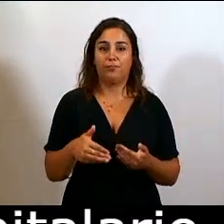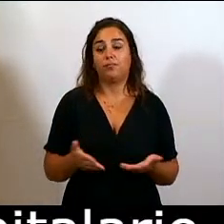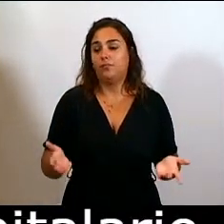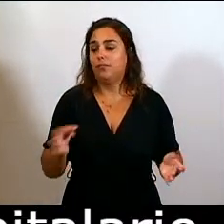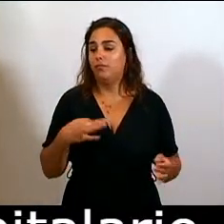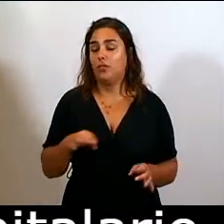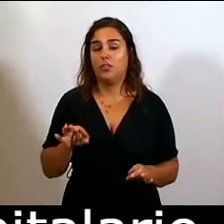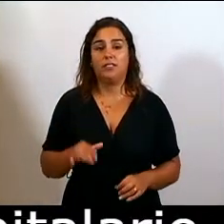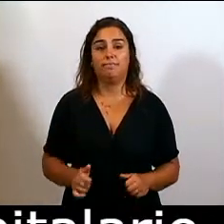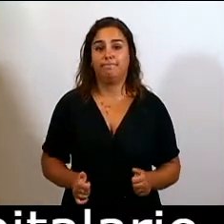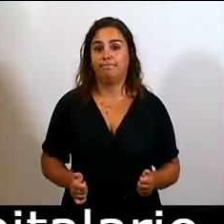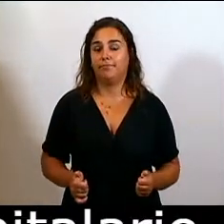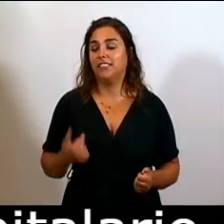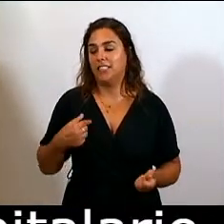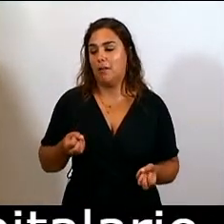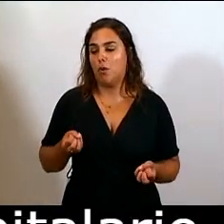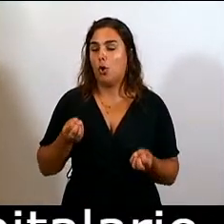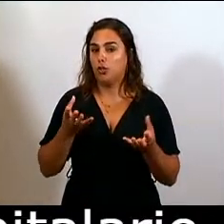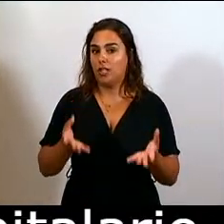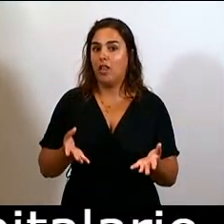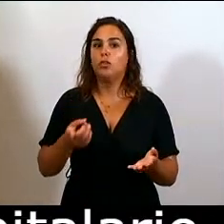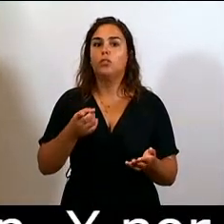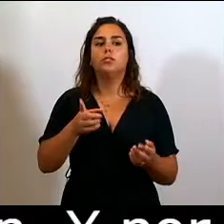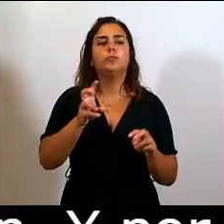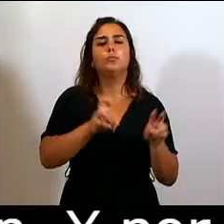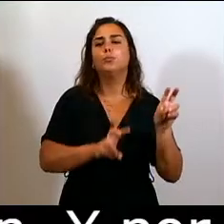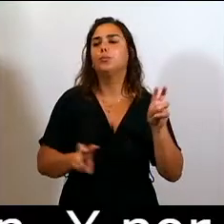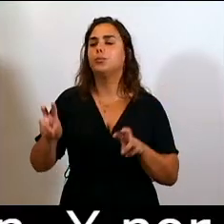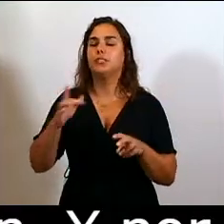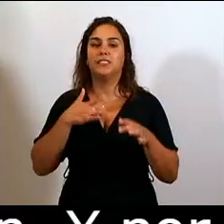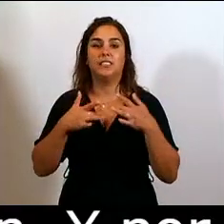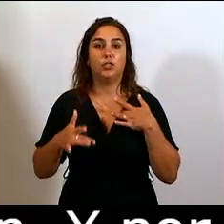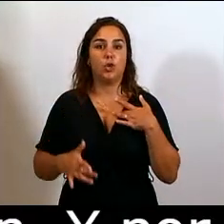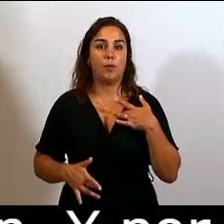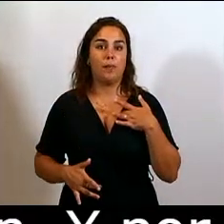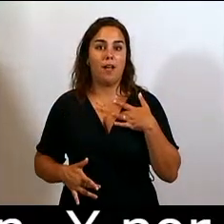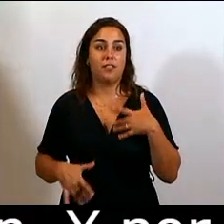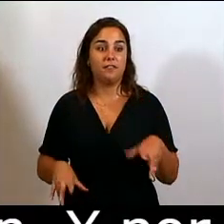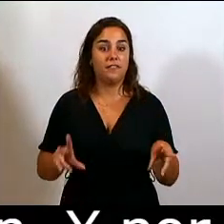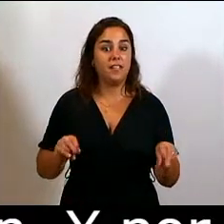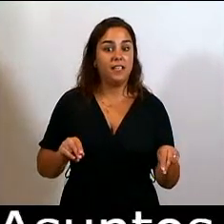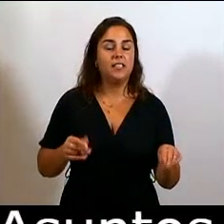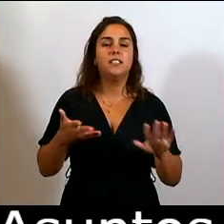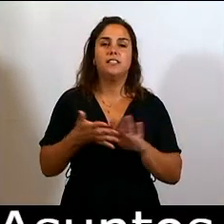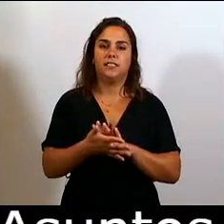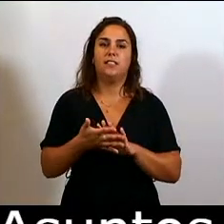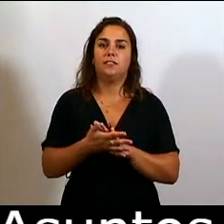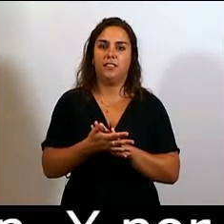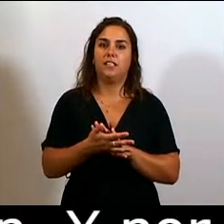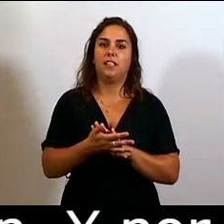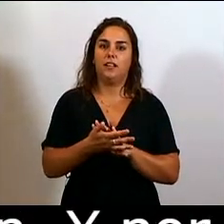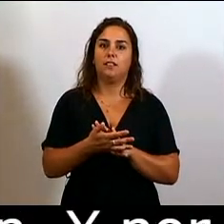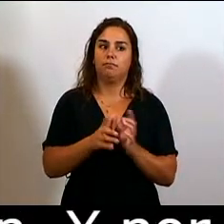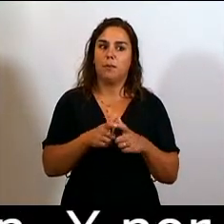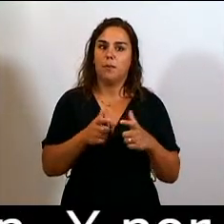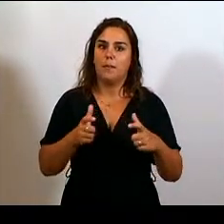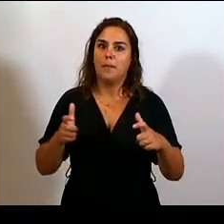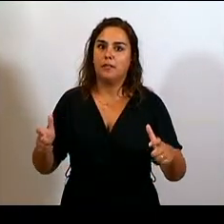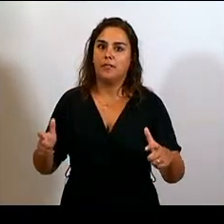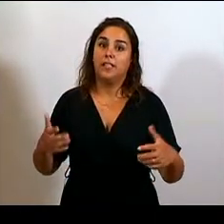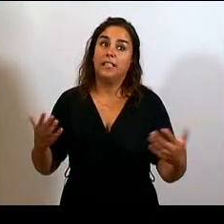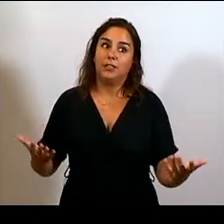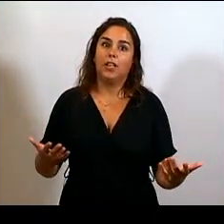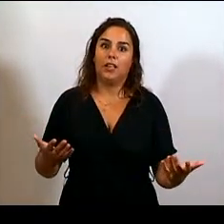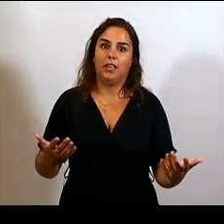nuestra parte, ya informamos de la búsqueda de casos asintomáticos. Podría suponer un incremento de casos y en